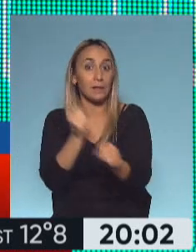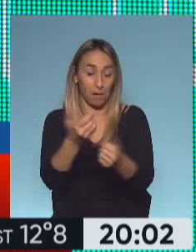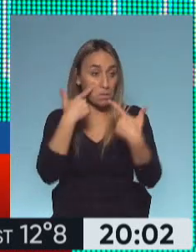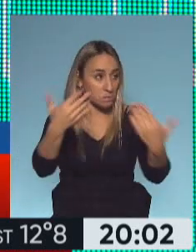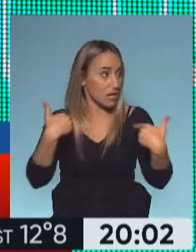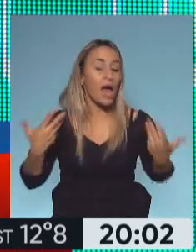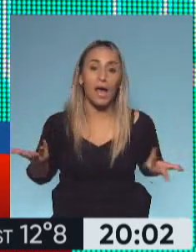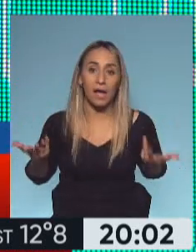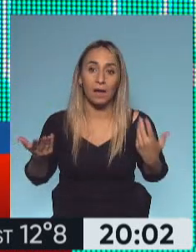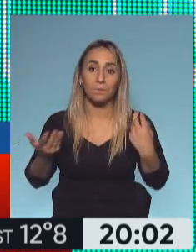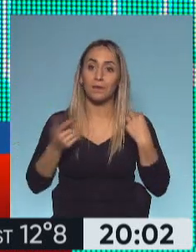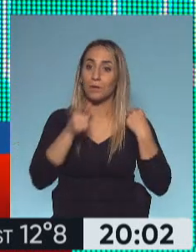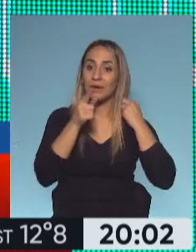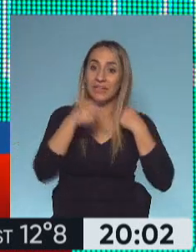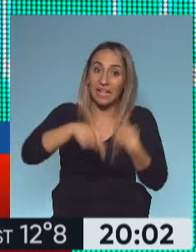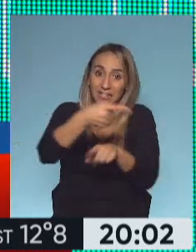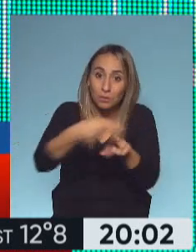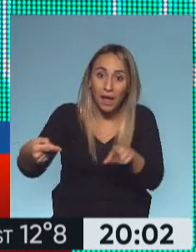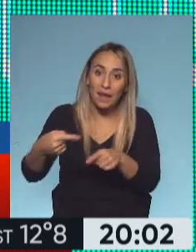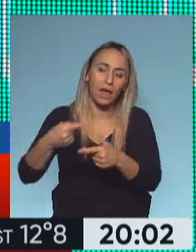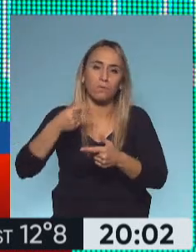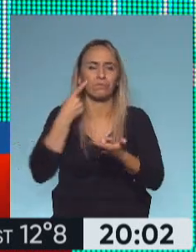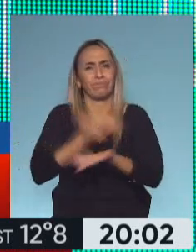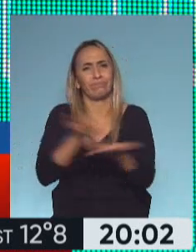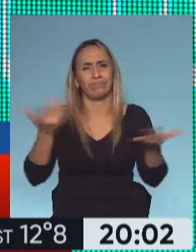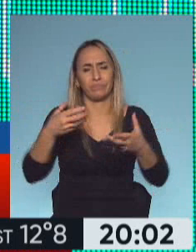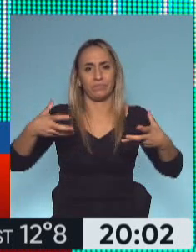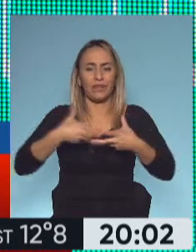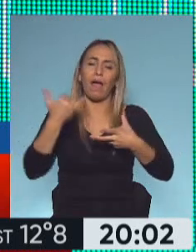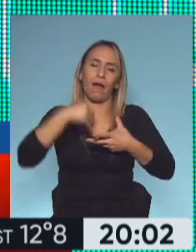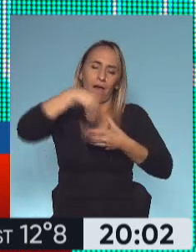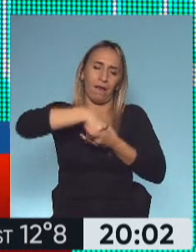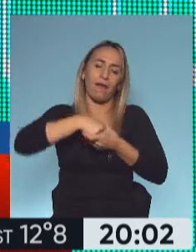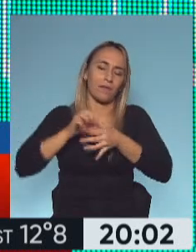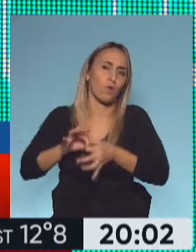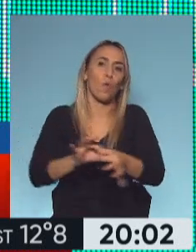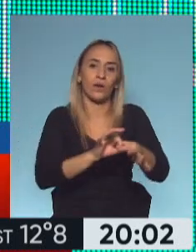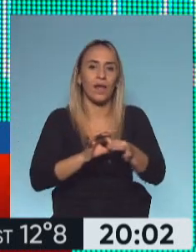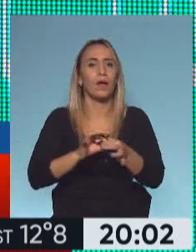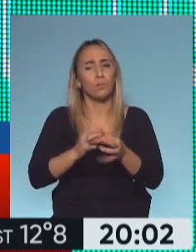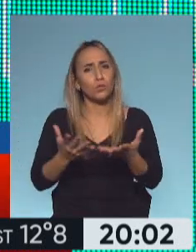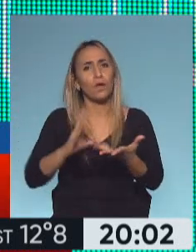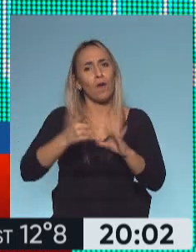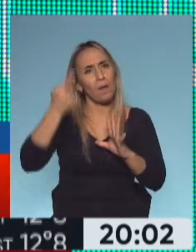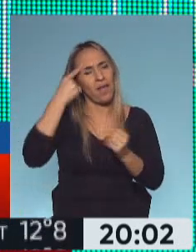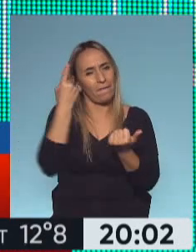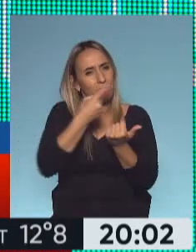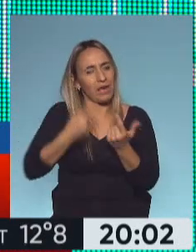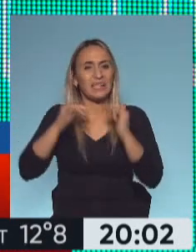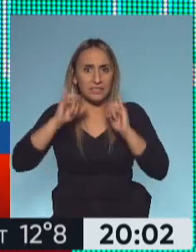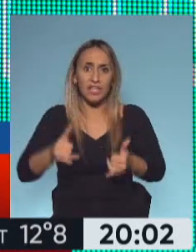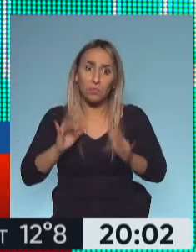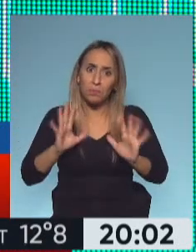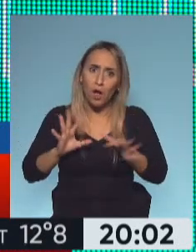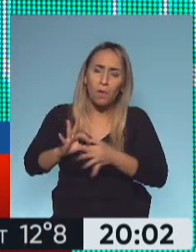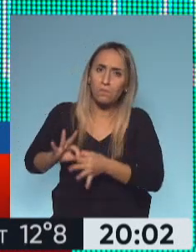en términos de la unidad, que por supuesto puertas adentro del frente de todos hay una heterogeneidad de pensamiento, pero hay una unidad común en lo que hay que hacer de